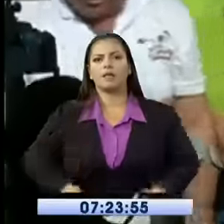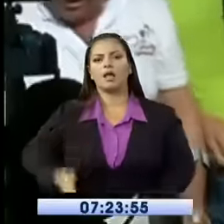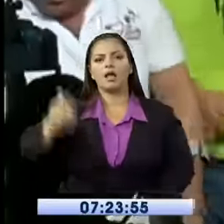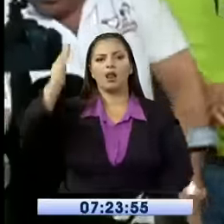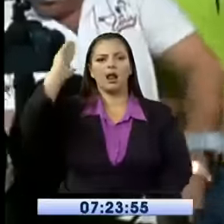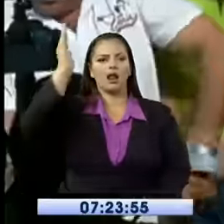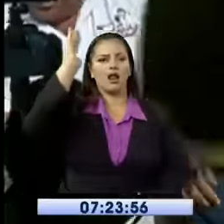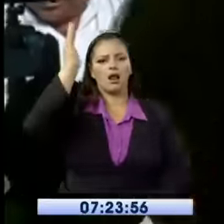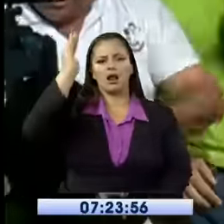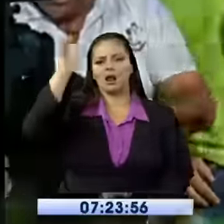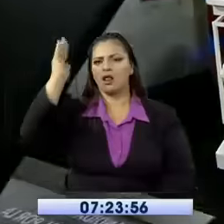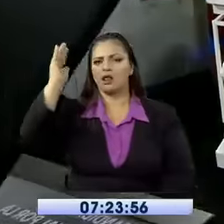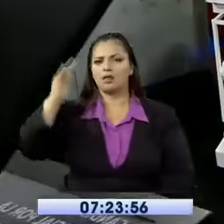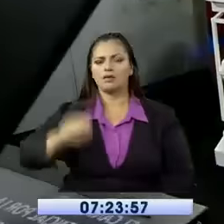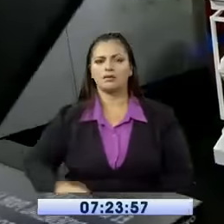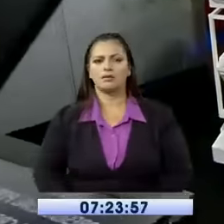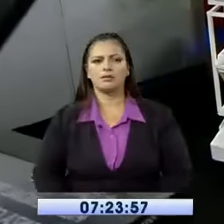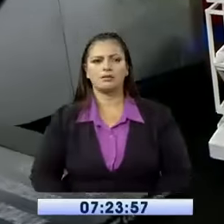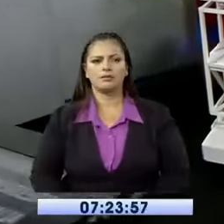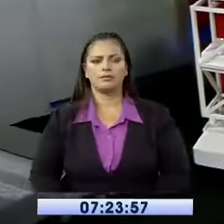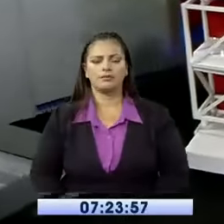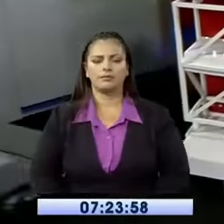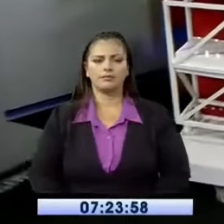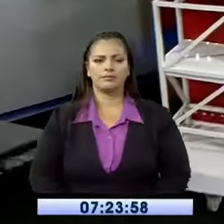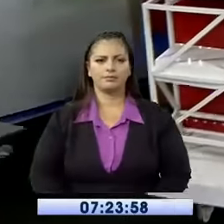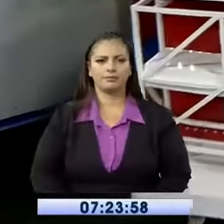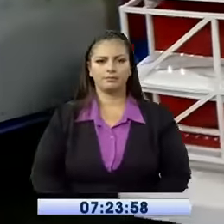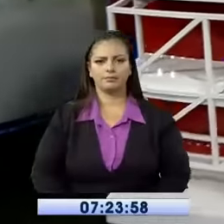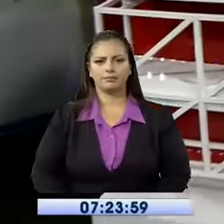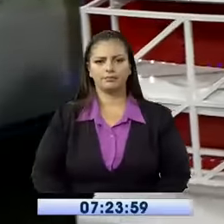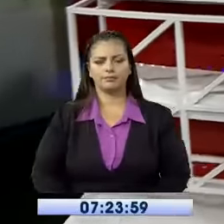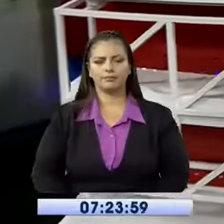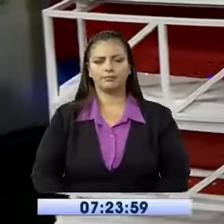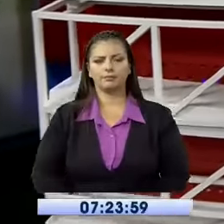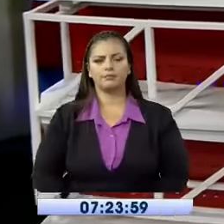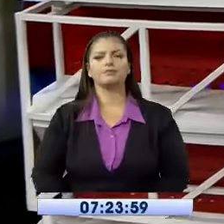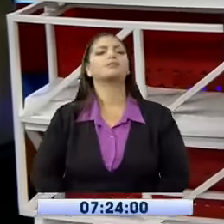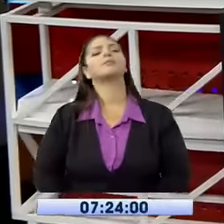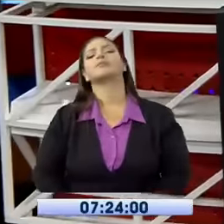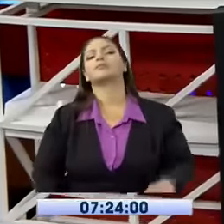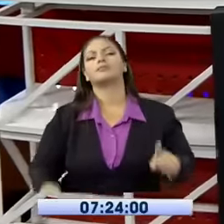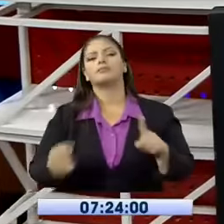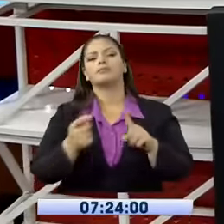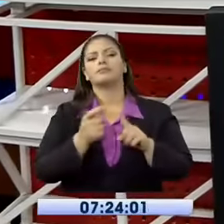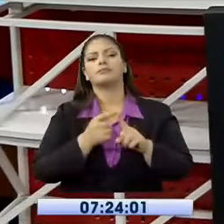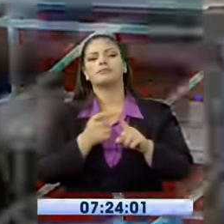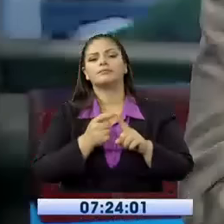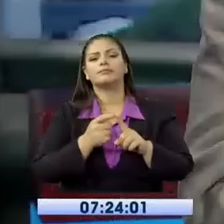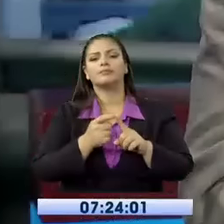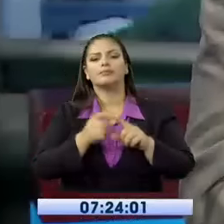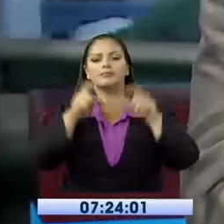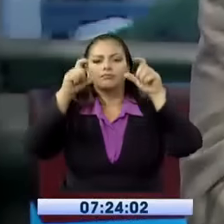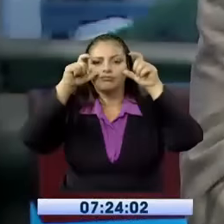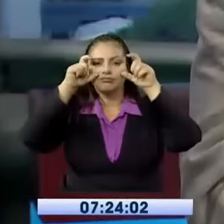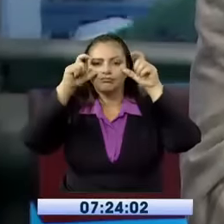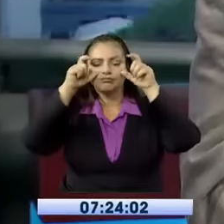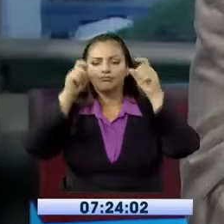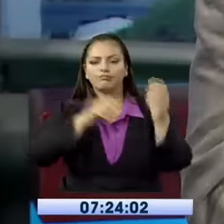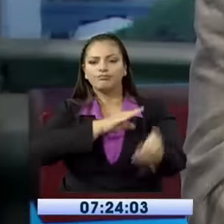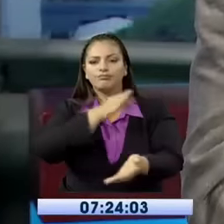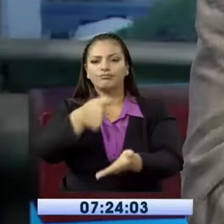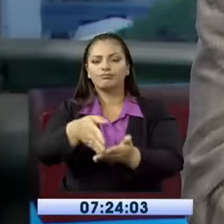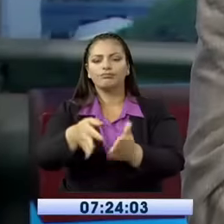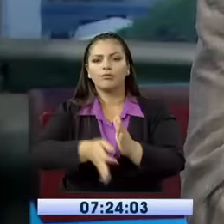candidatos barrio tradicional el candidato presidencial por la alianza creo zuma Guillermo lazo recorrió el cantón